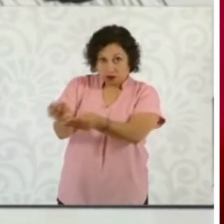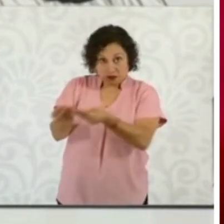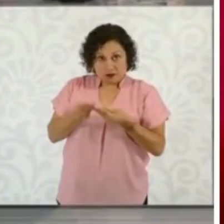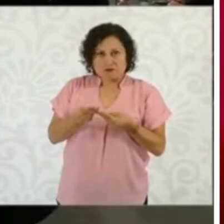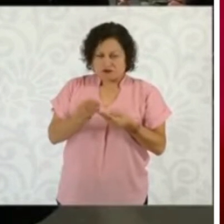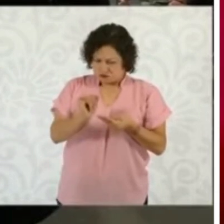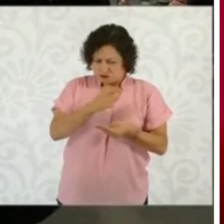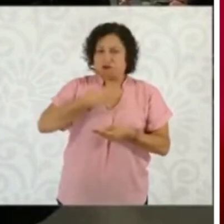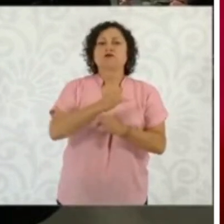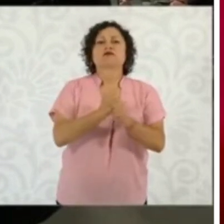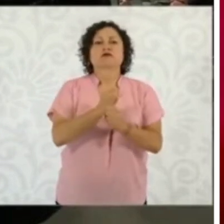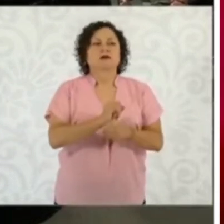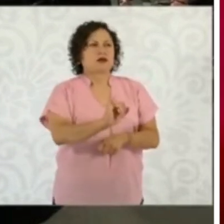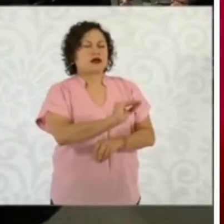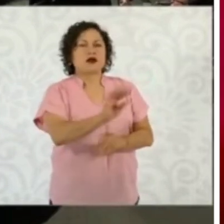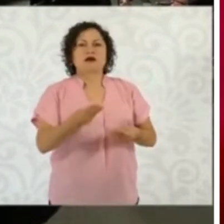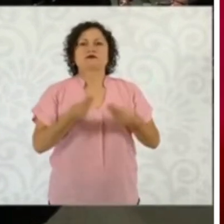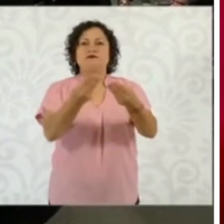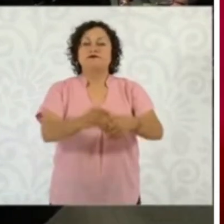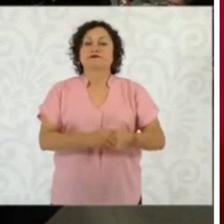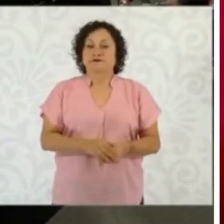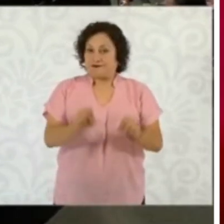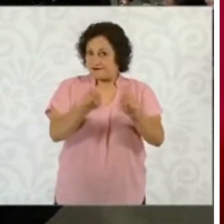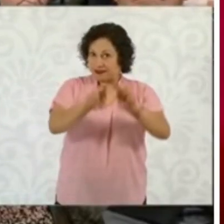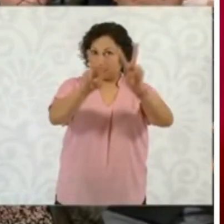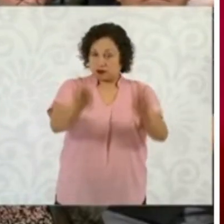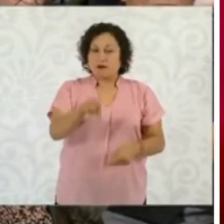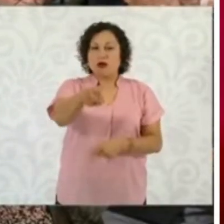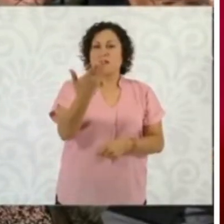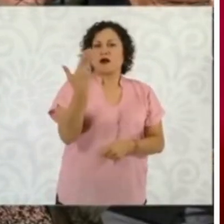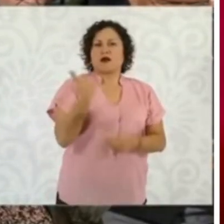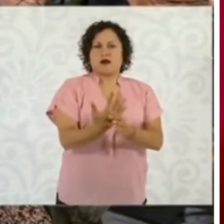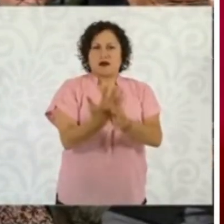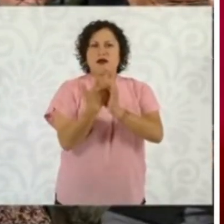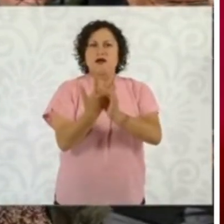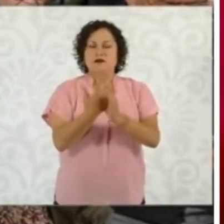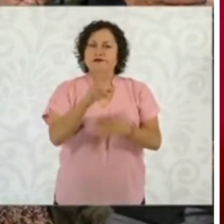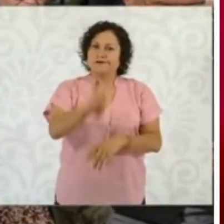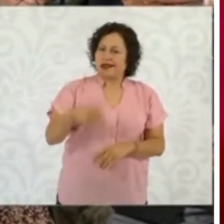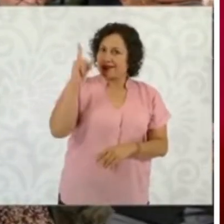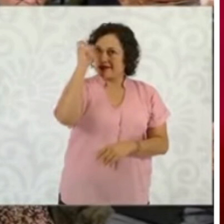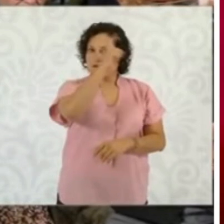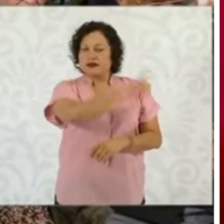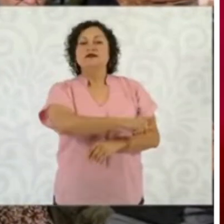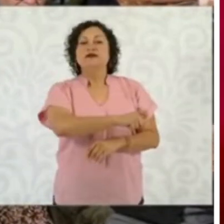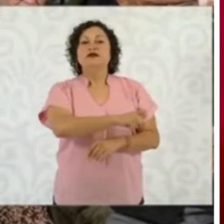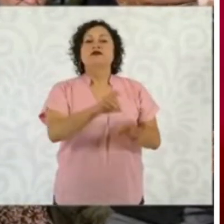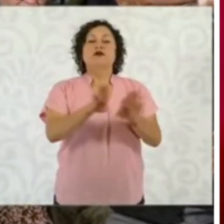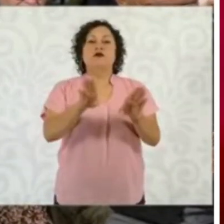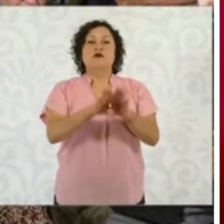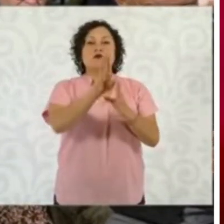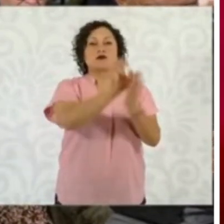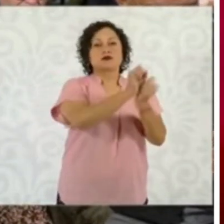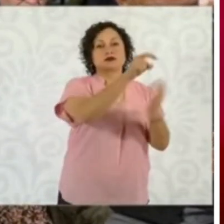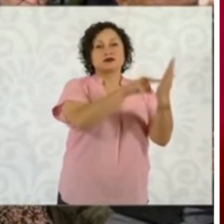que investigamos. Con todo gusto paso los datos, presidenta. Sí. Sobre este mismo tema, usted comentaba que era complejo regresar al espíritu de la Constitución